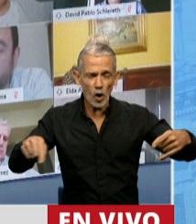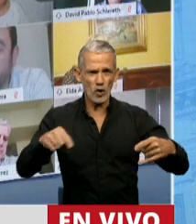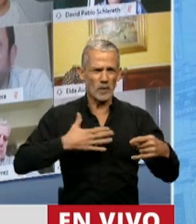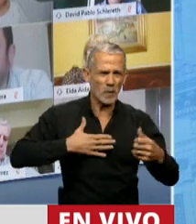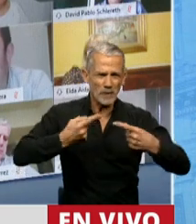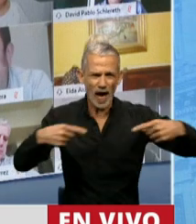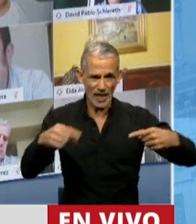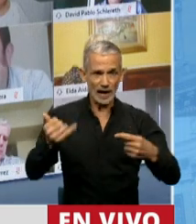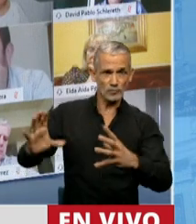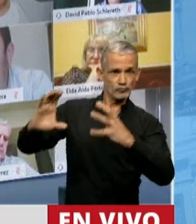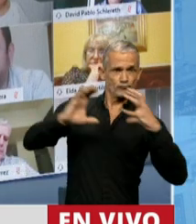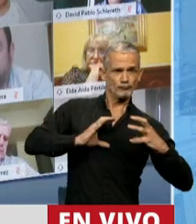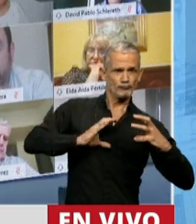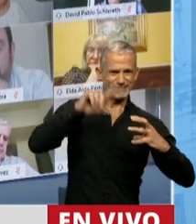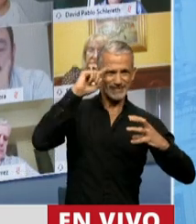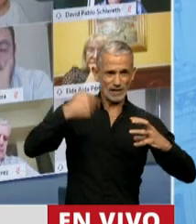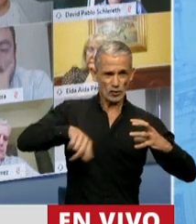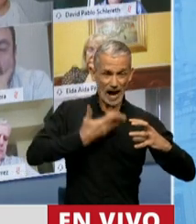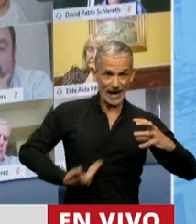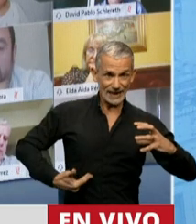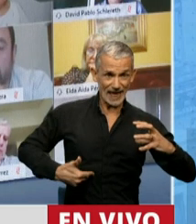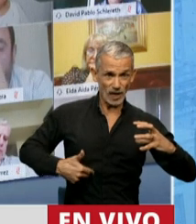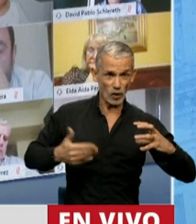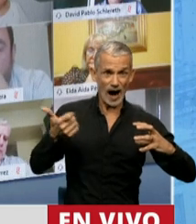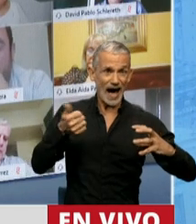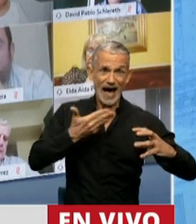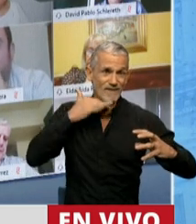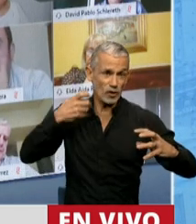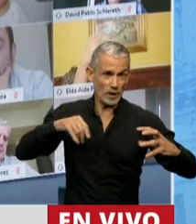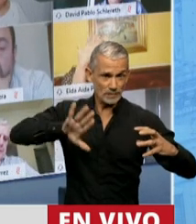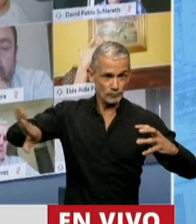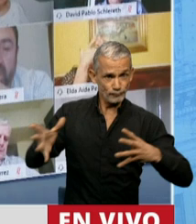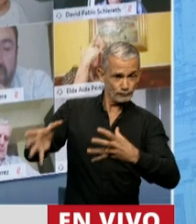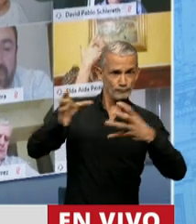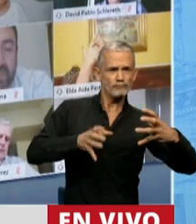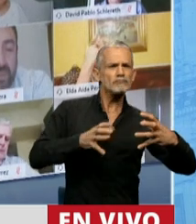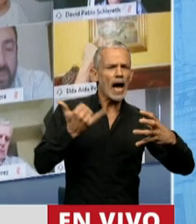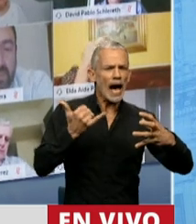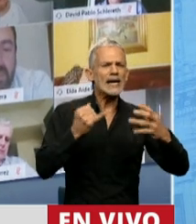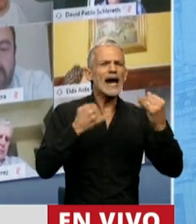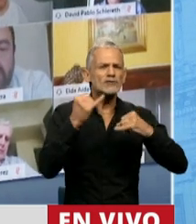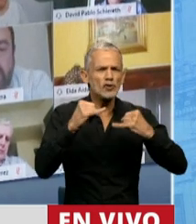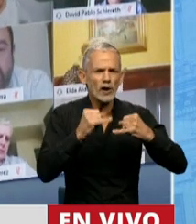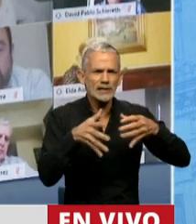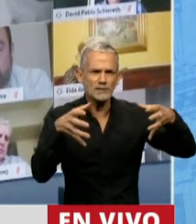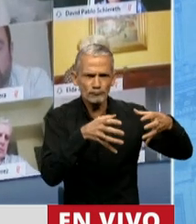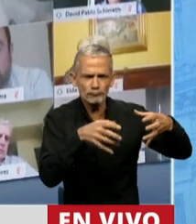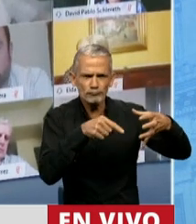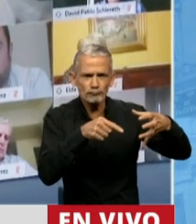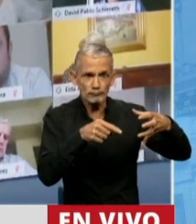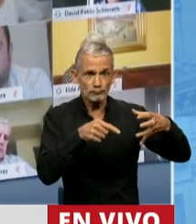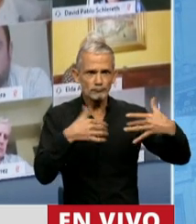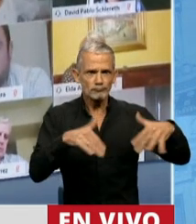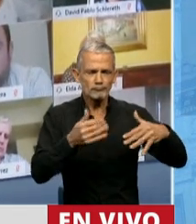recibe el estado nacional hay hay este participaciones significativas de en el